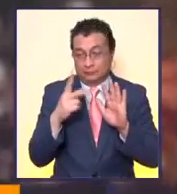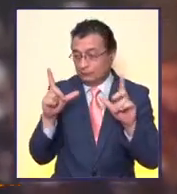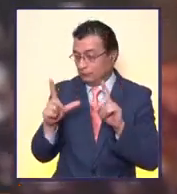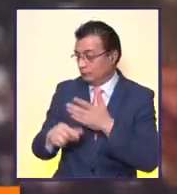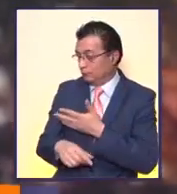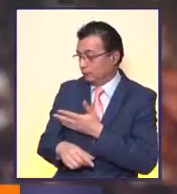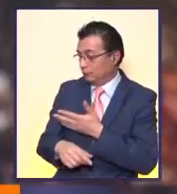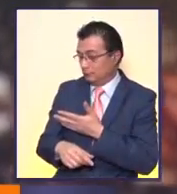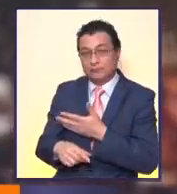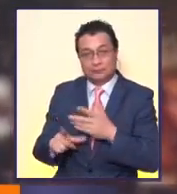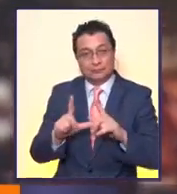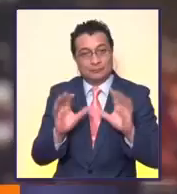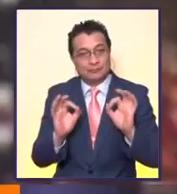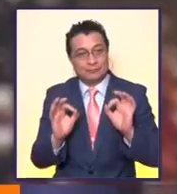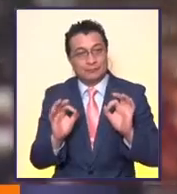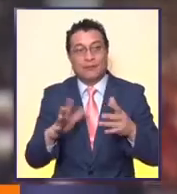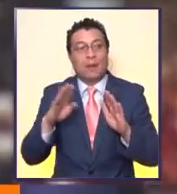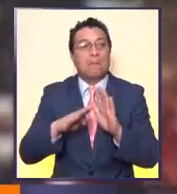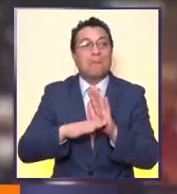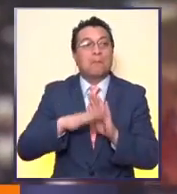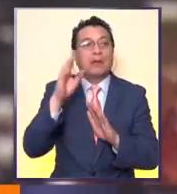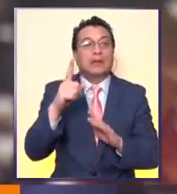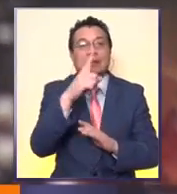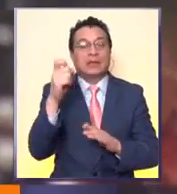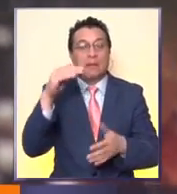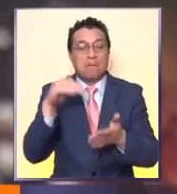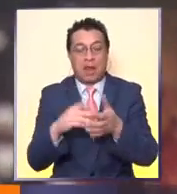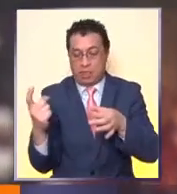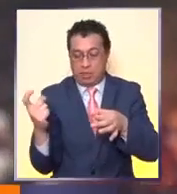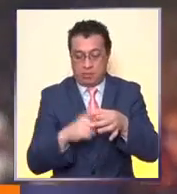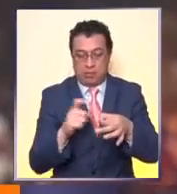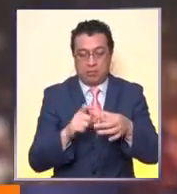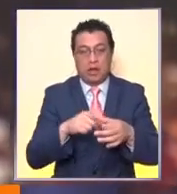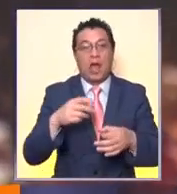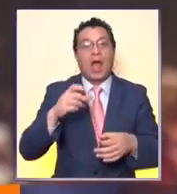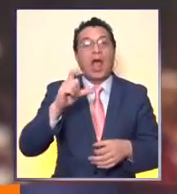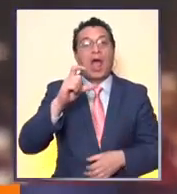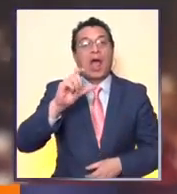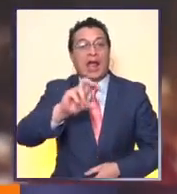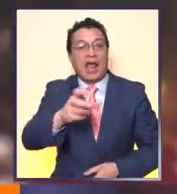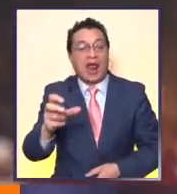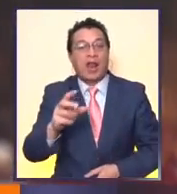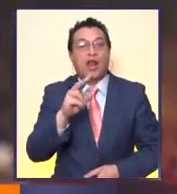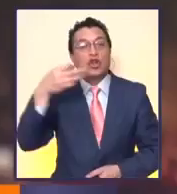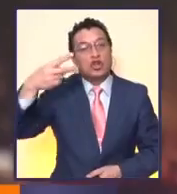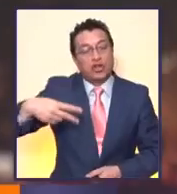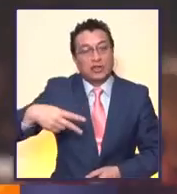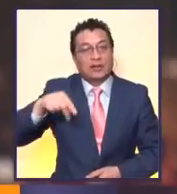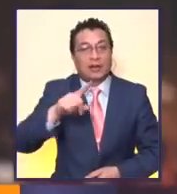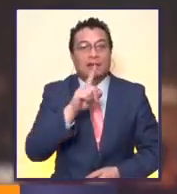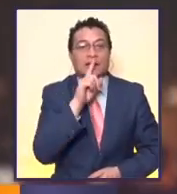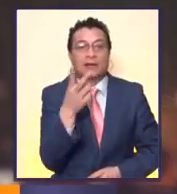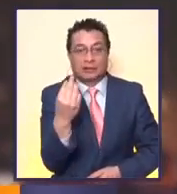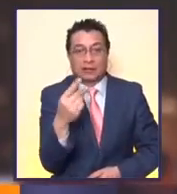sacar el brillo a esta es por los más de 100 mil suscriptores que ya tiene el canal de noticias y actualidad de 2013 te invitamos a